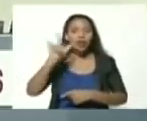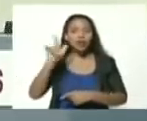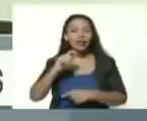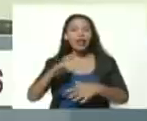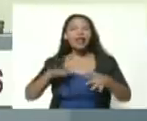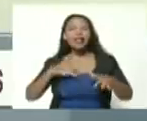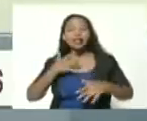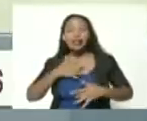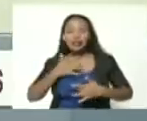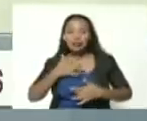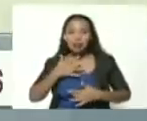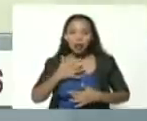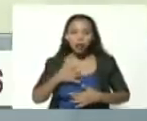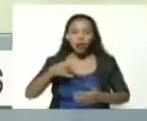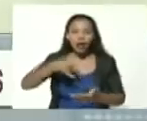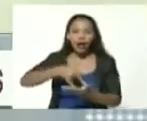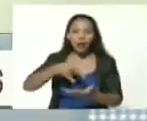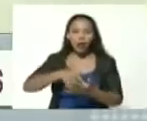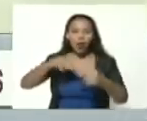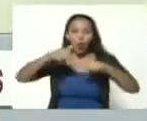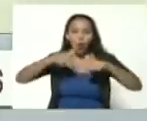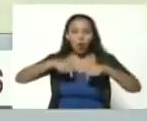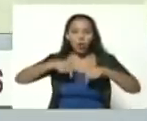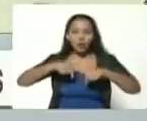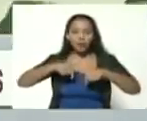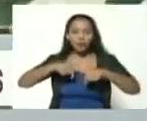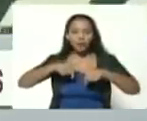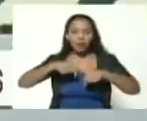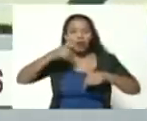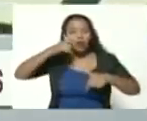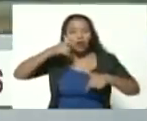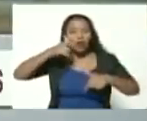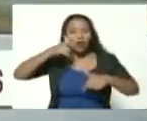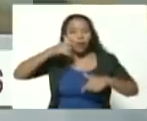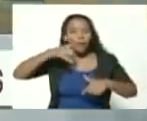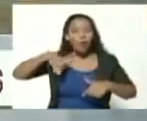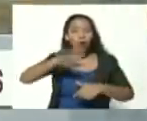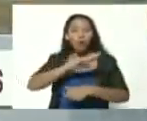de Carabobo lo tenemos hoy, cuando el pueblo venezolano,